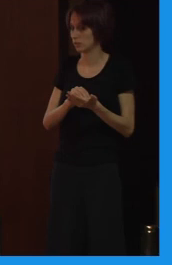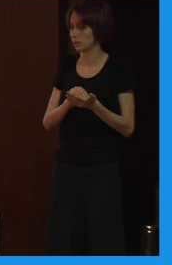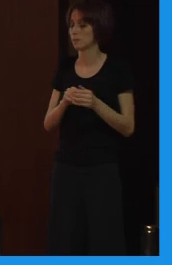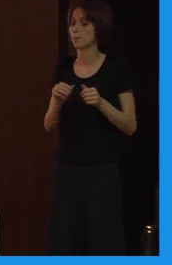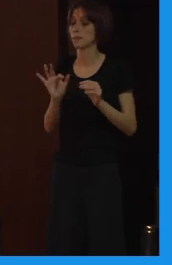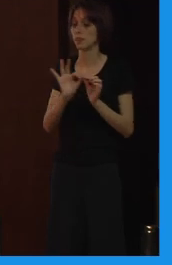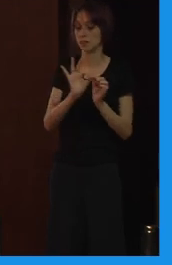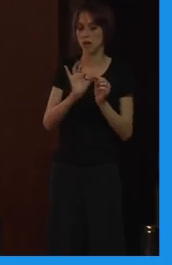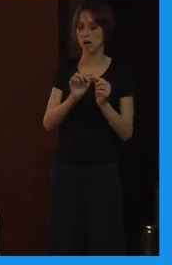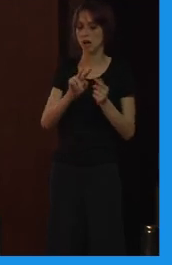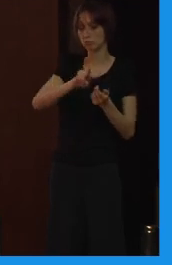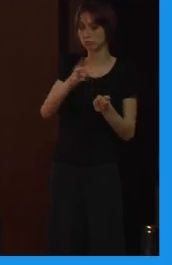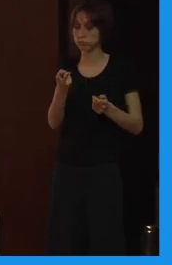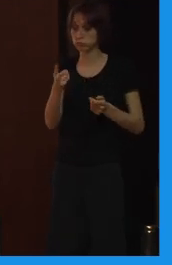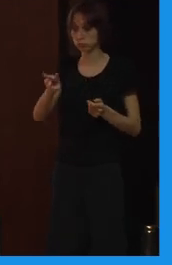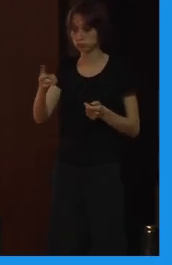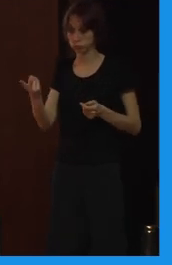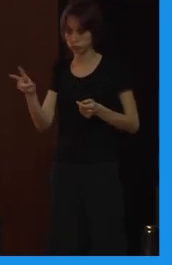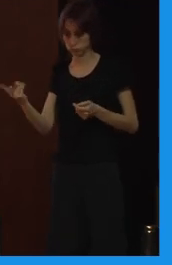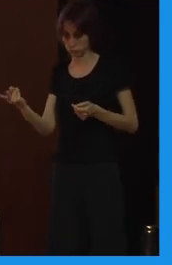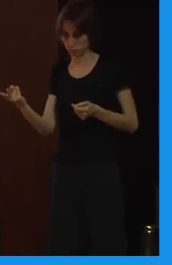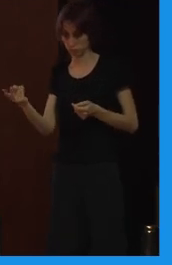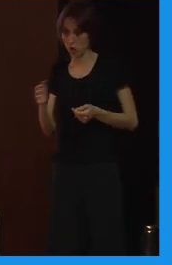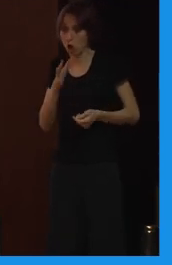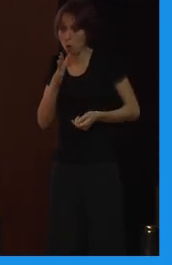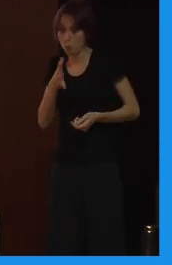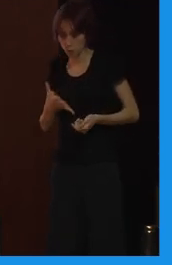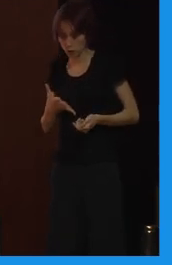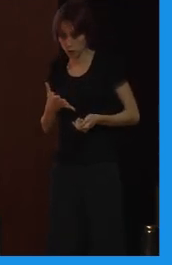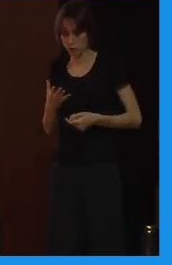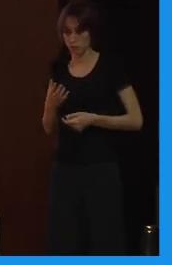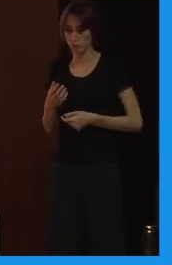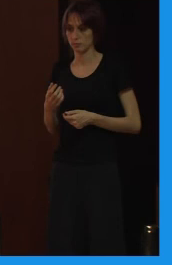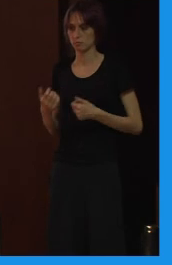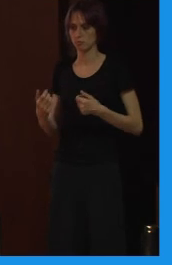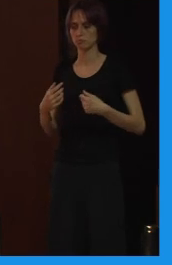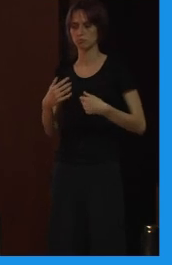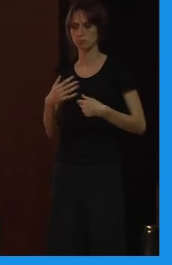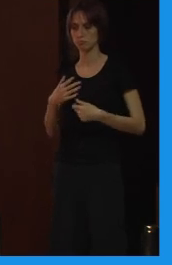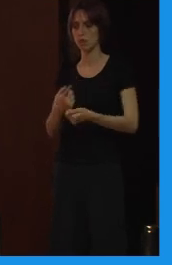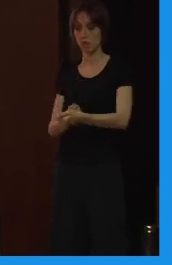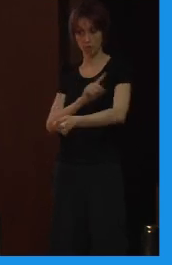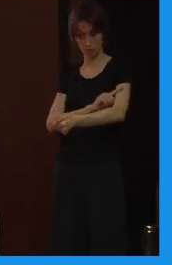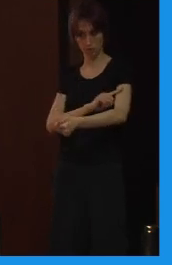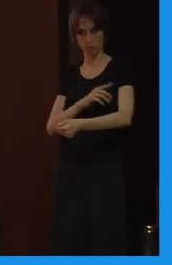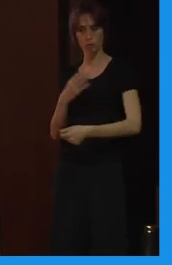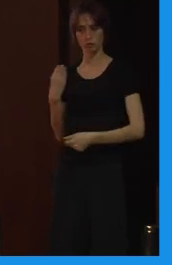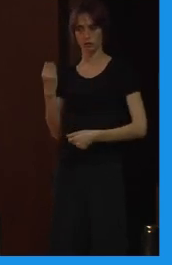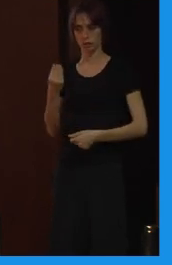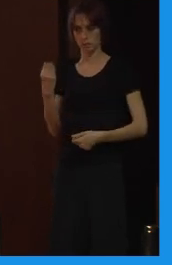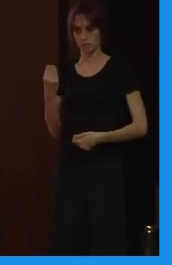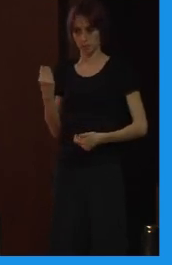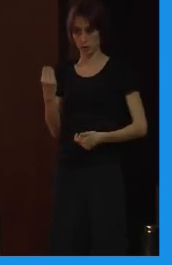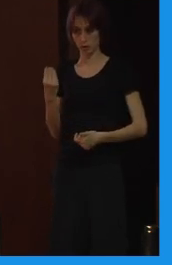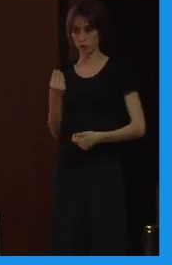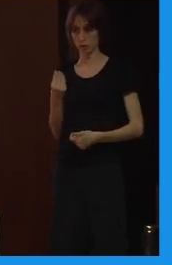miércoles, viernes. Porque las mejorías del ejercicio se demuestran cuando pasa hasta